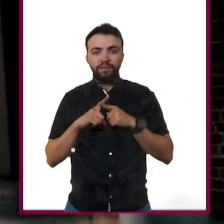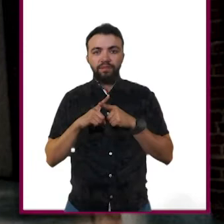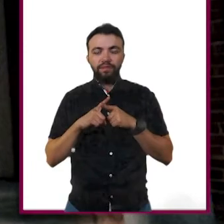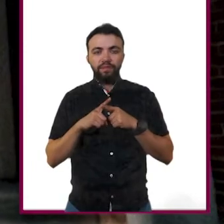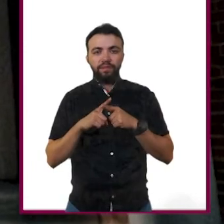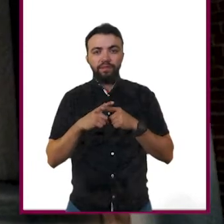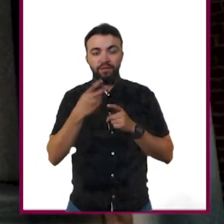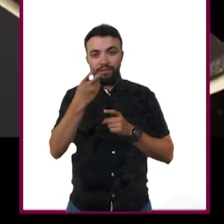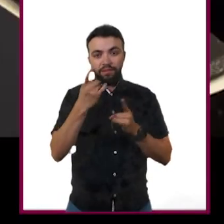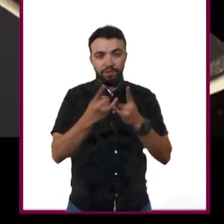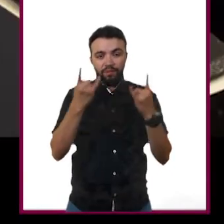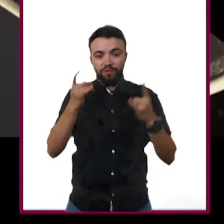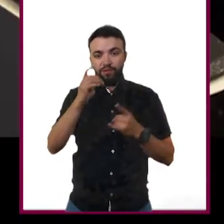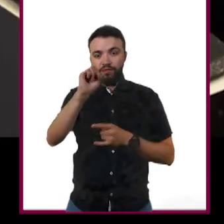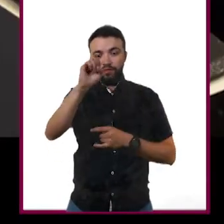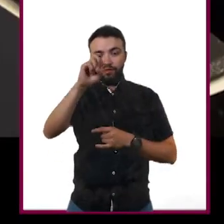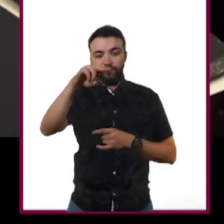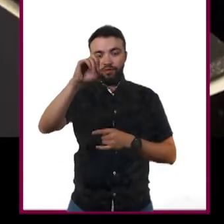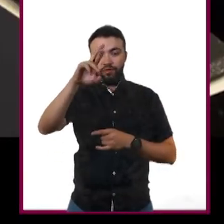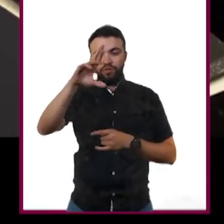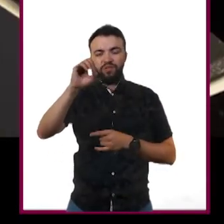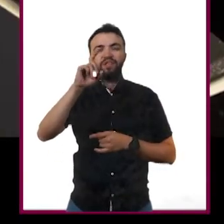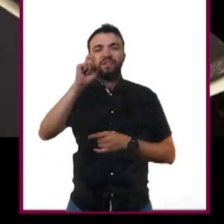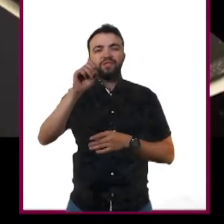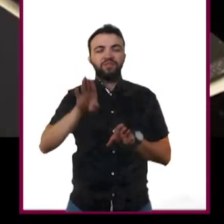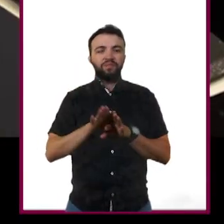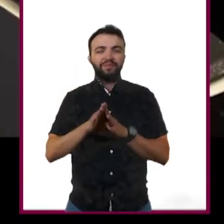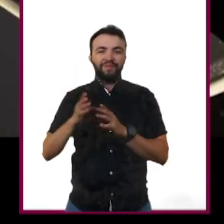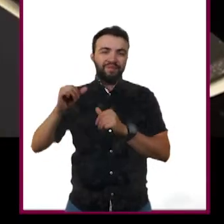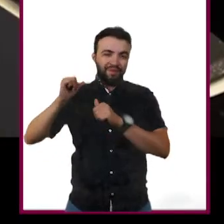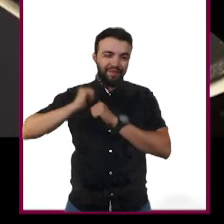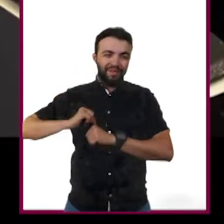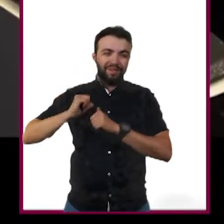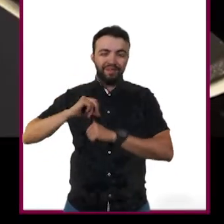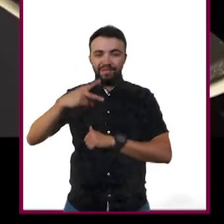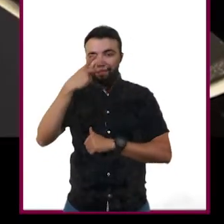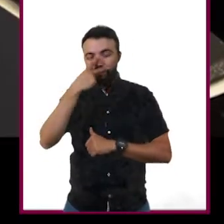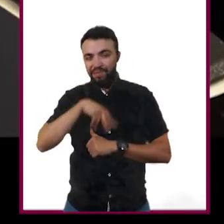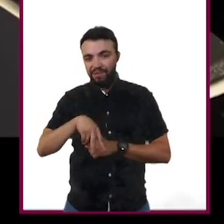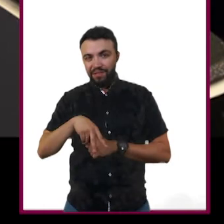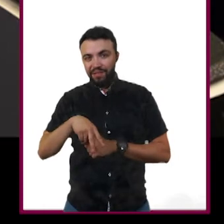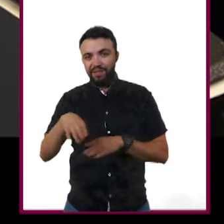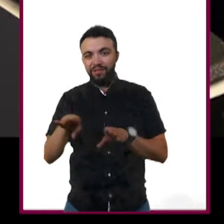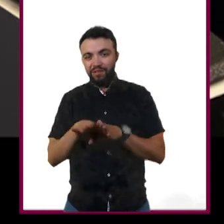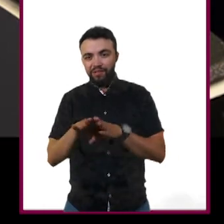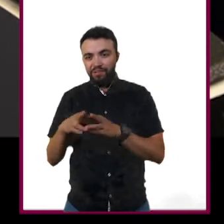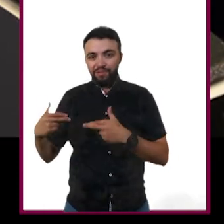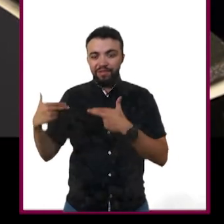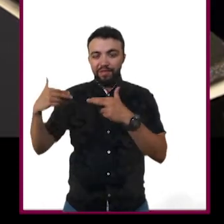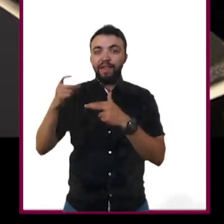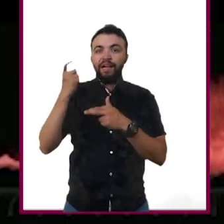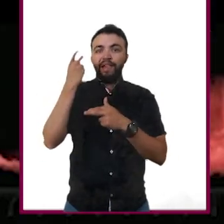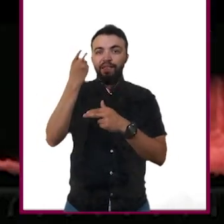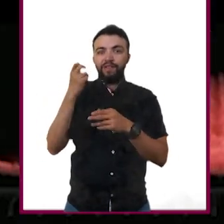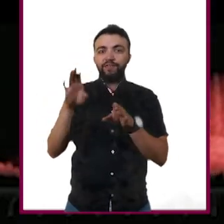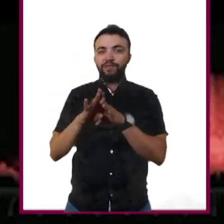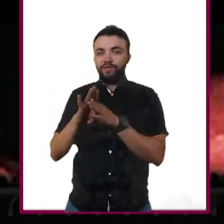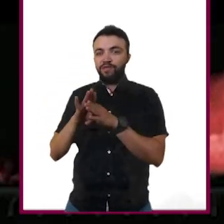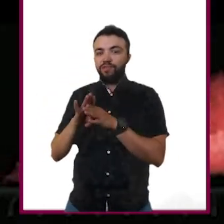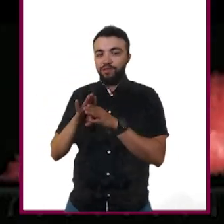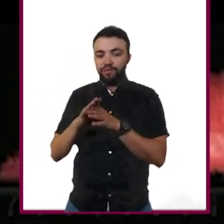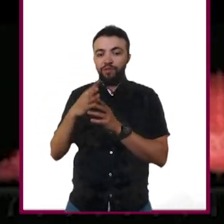partida de Historias Sonoras es la gran tradición de sonidistas que existió en México en la época de oro de las radionovelas. En